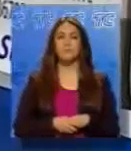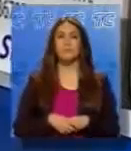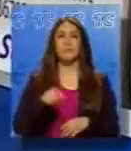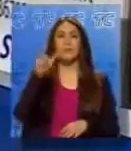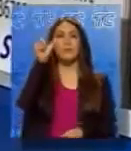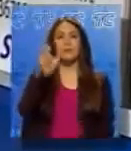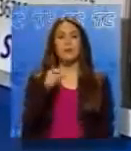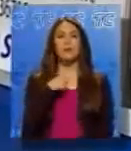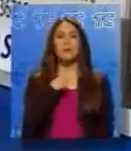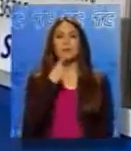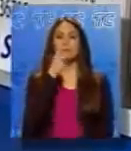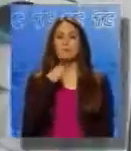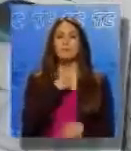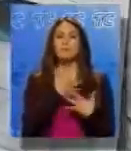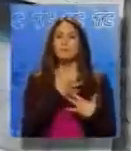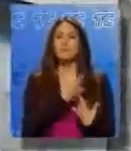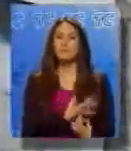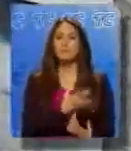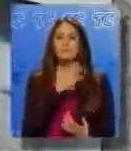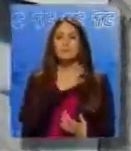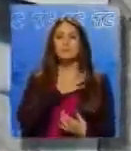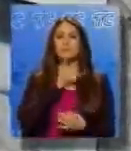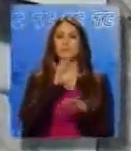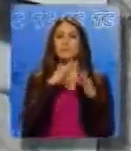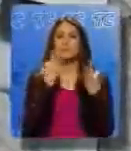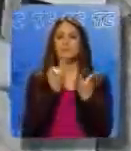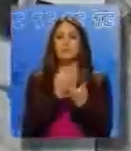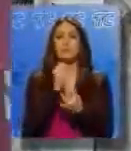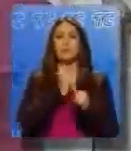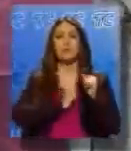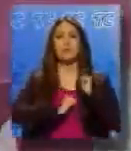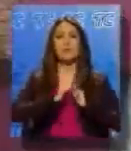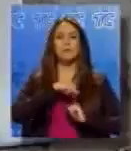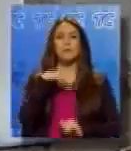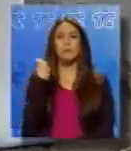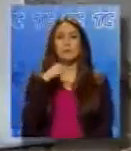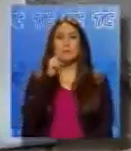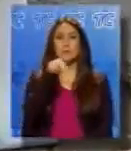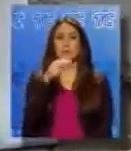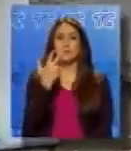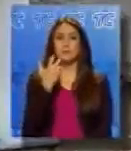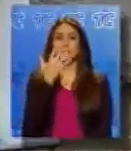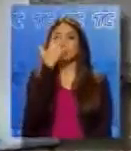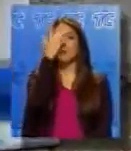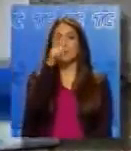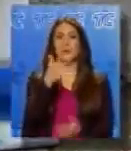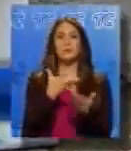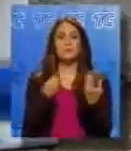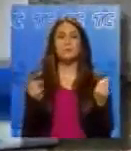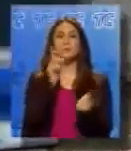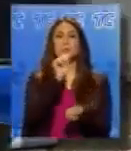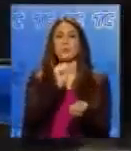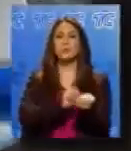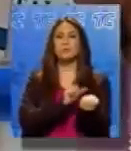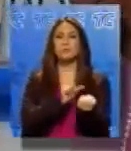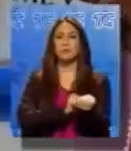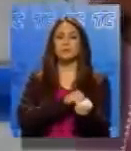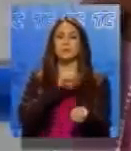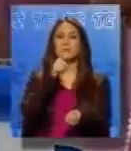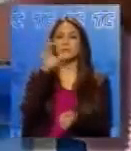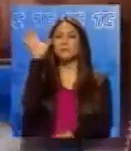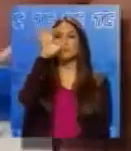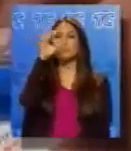Nancy Huaca nos cuenta que el dolor y la angustia están presentes en el núcleo de su familia desde noviembre del 2013, cuando desapareció su hermano, y solicita ayuda